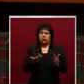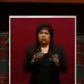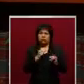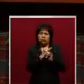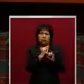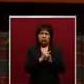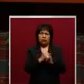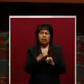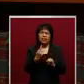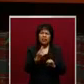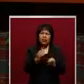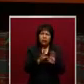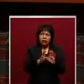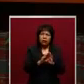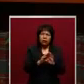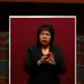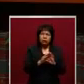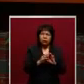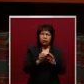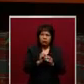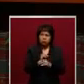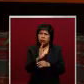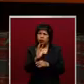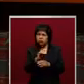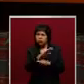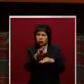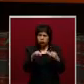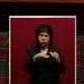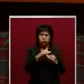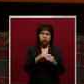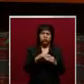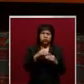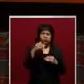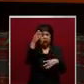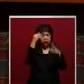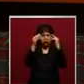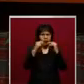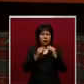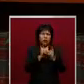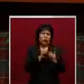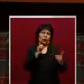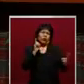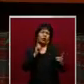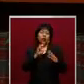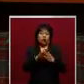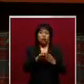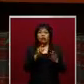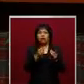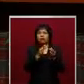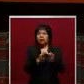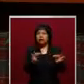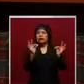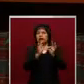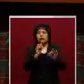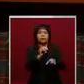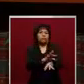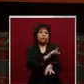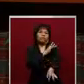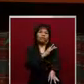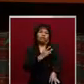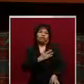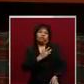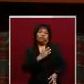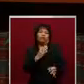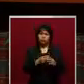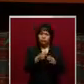las guías de aprendizaje a distancia y los libros de texto. Entonces, y luego el estado emocional es un factor clave, tomarlo en